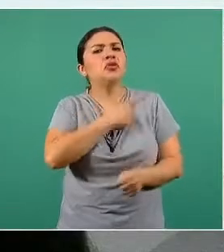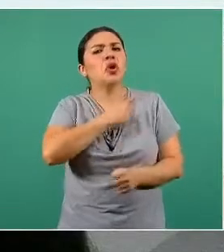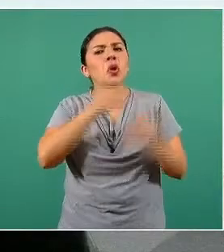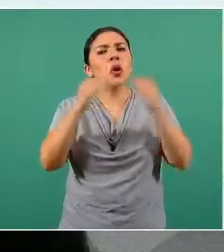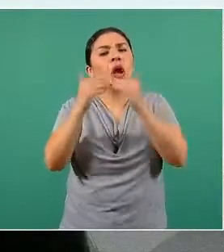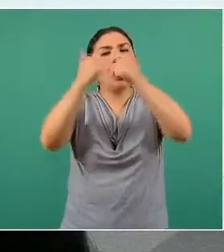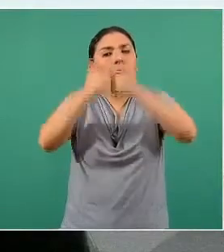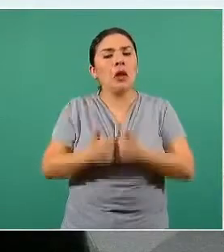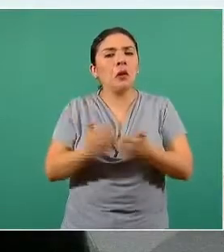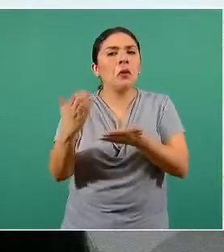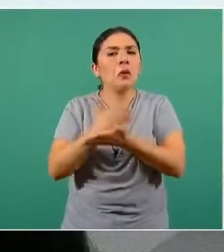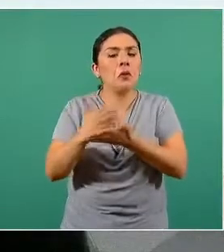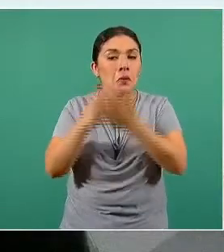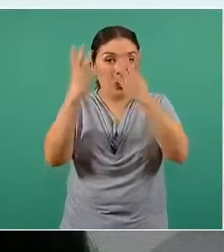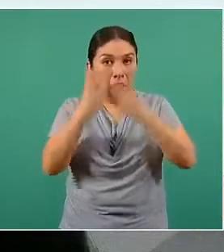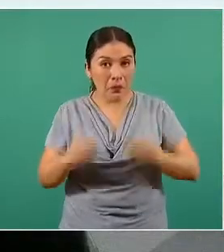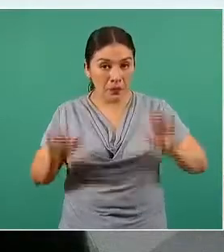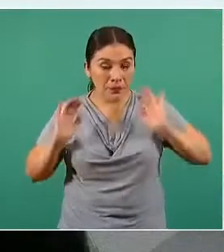recuperaron en casa.